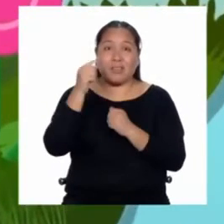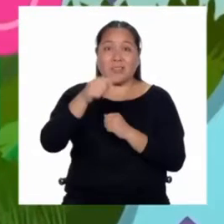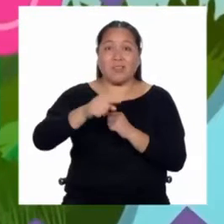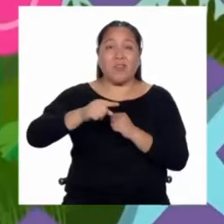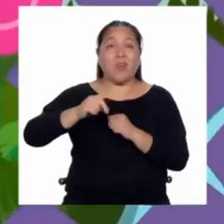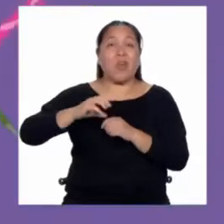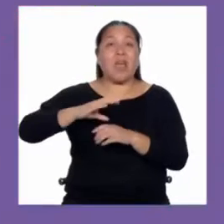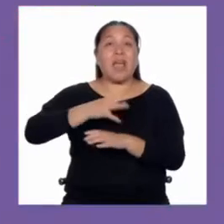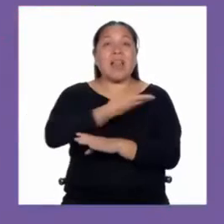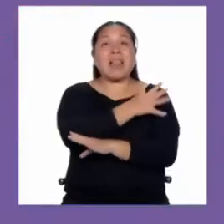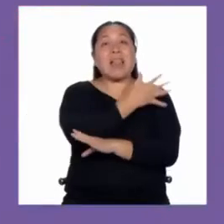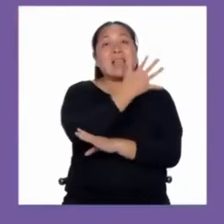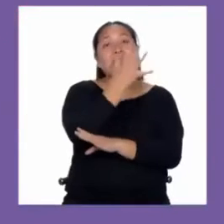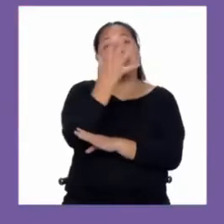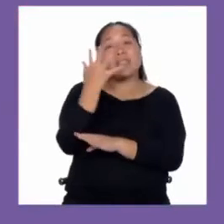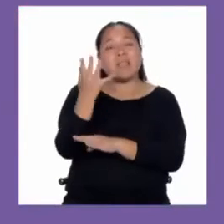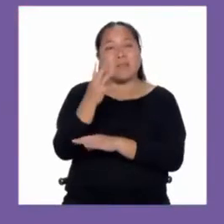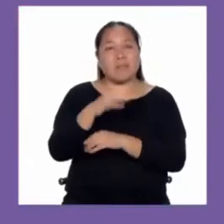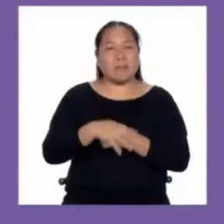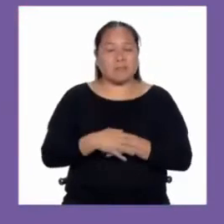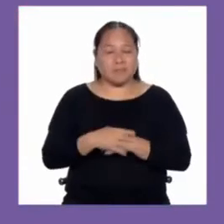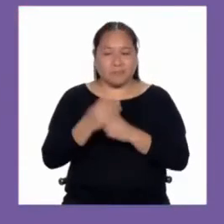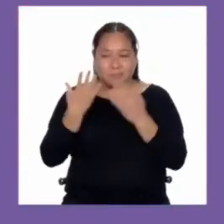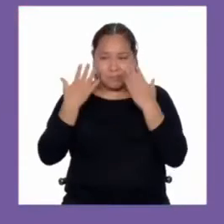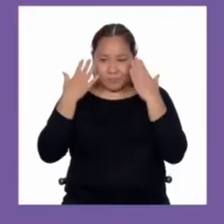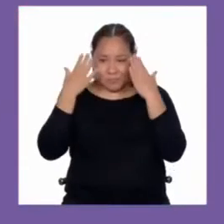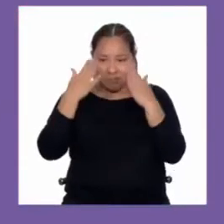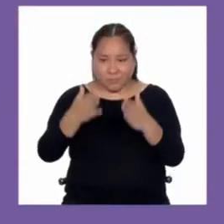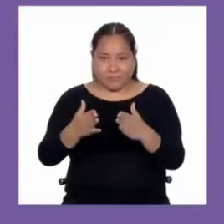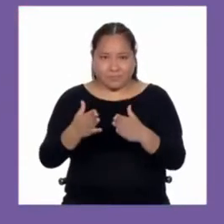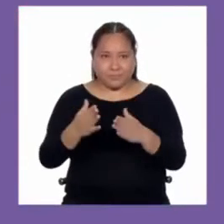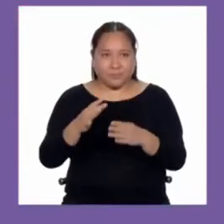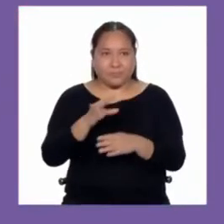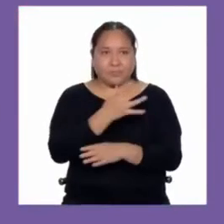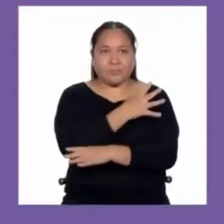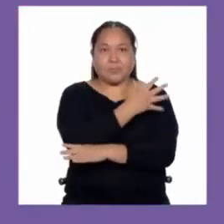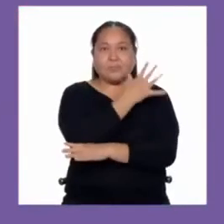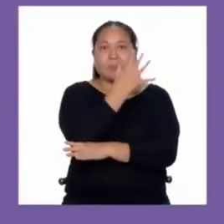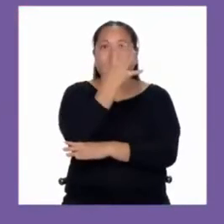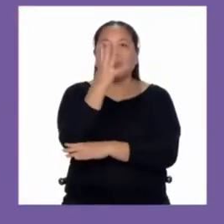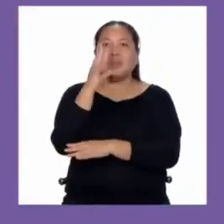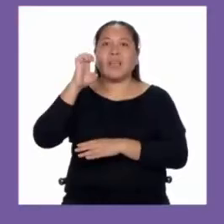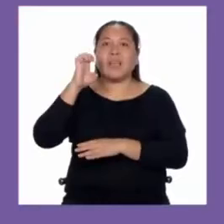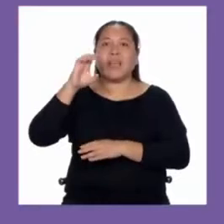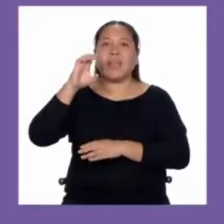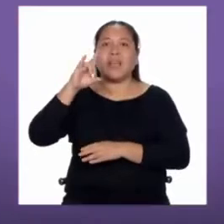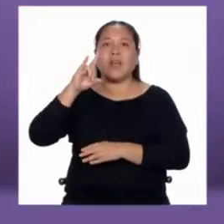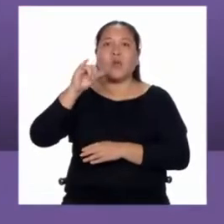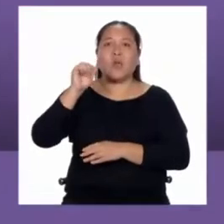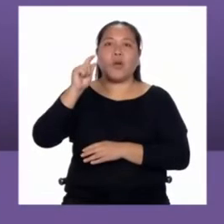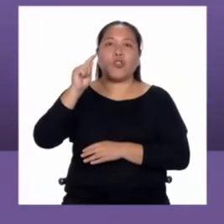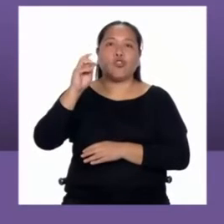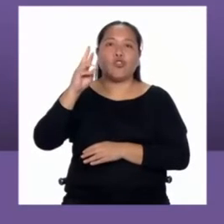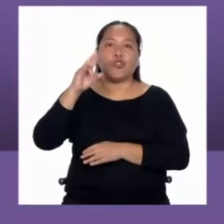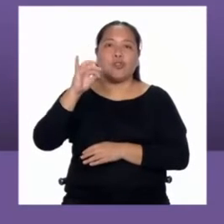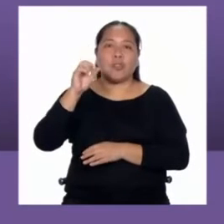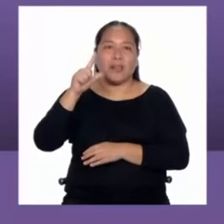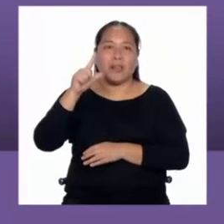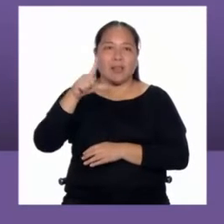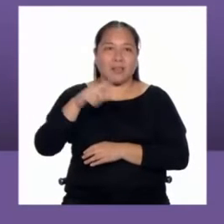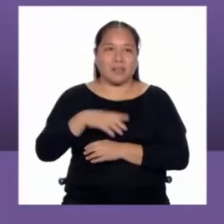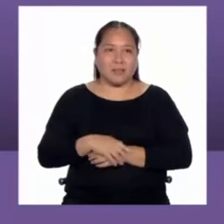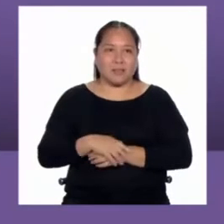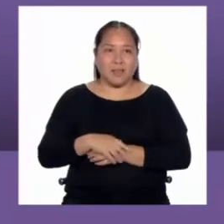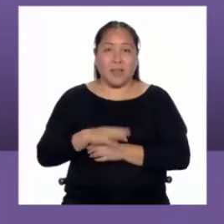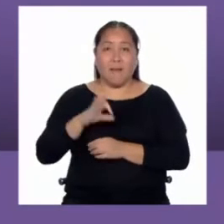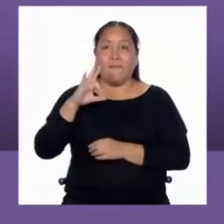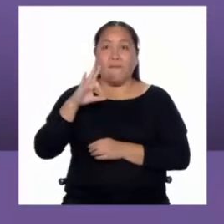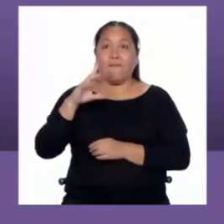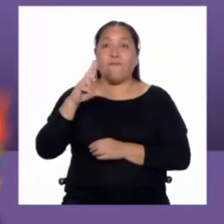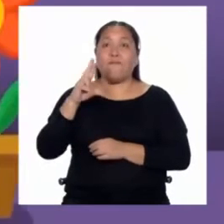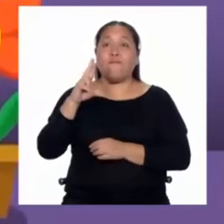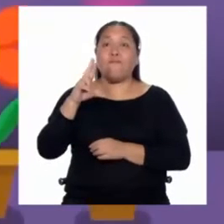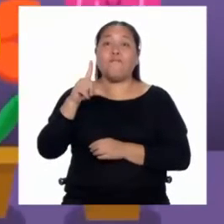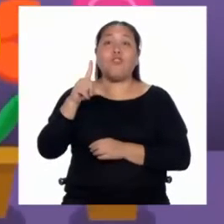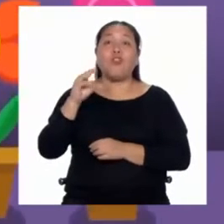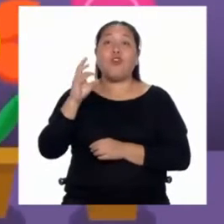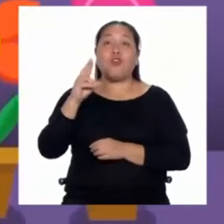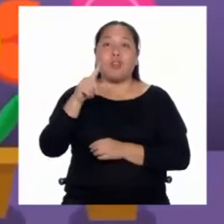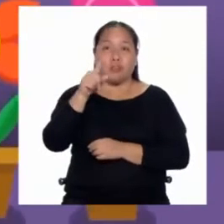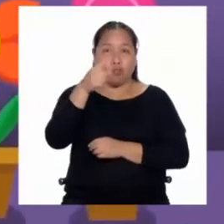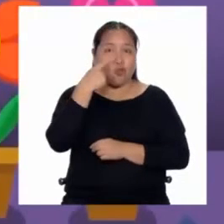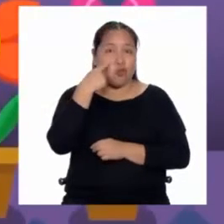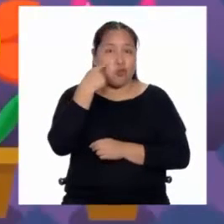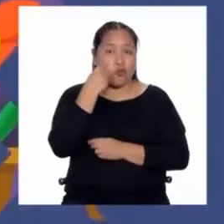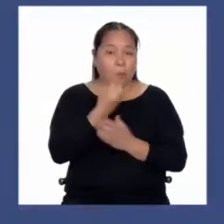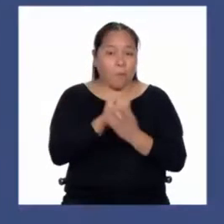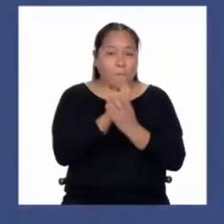selva. Ahora nos centraremos en la flora del bosque ecuatorial. Al decir flora, me refiero a lo que tú conoces como